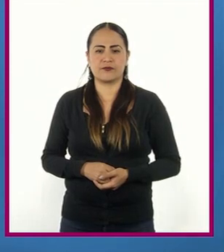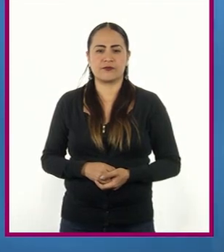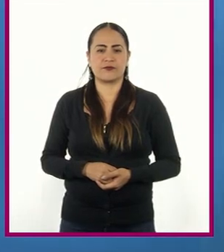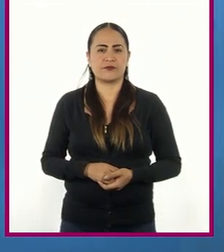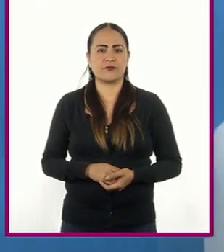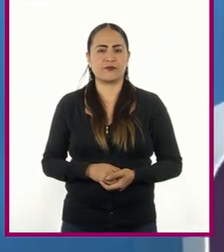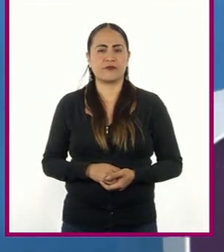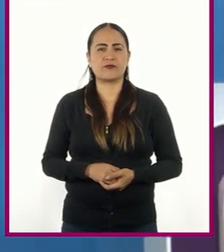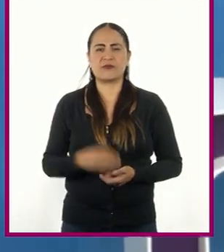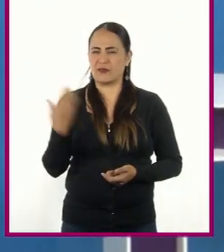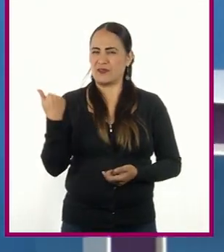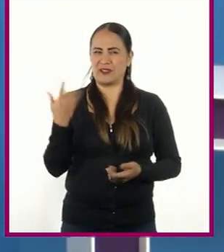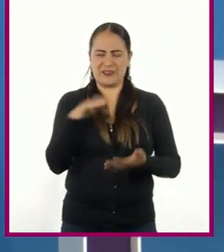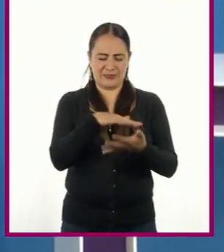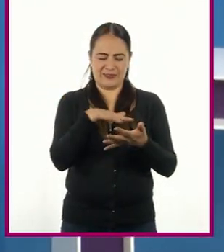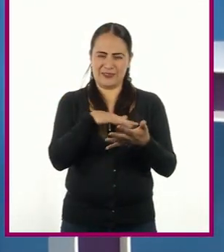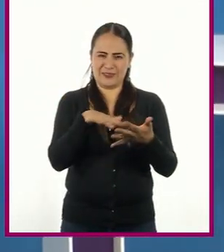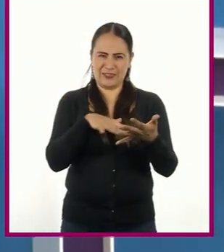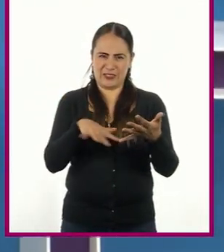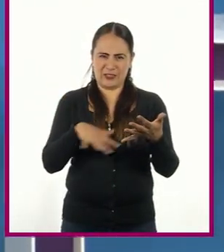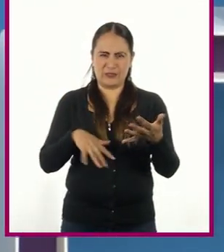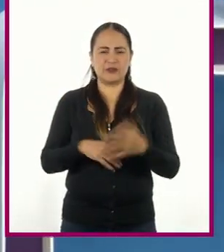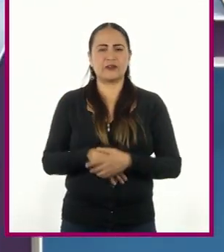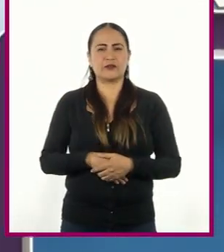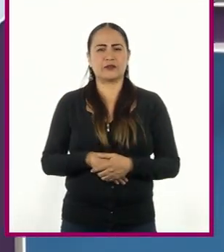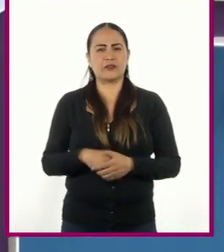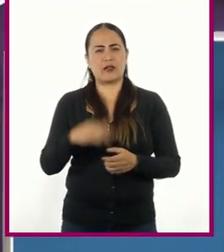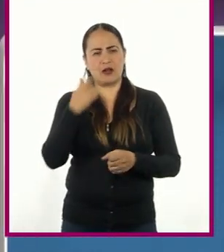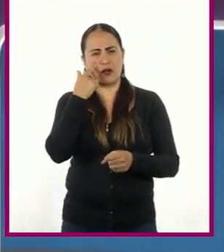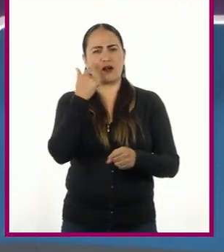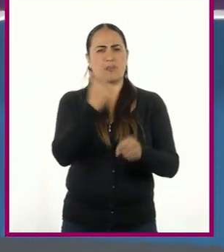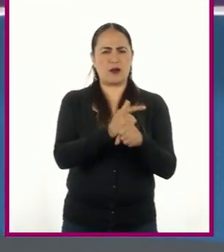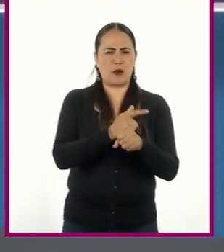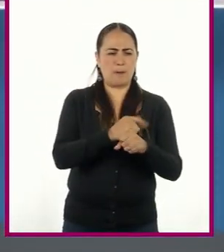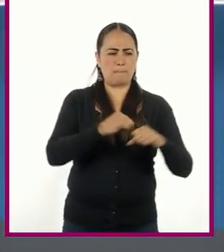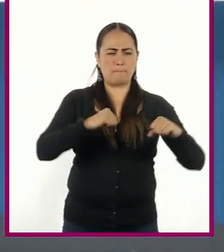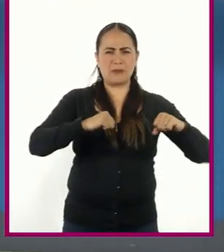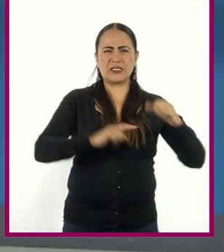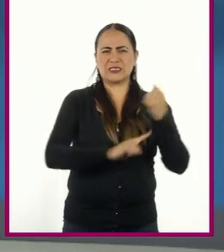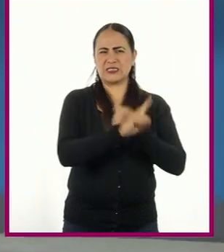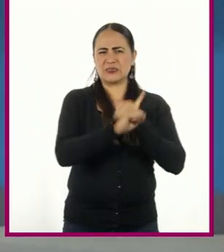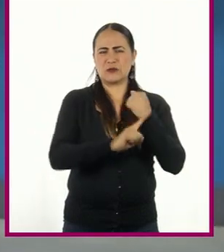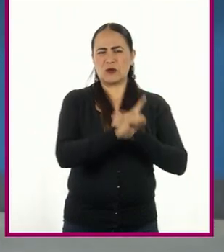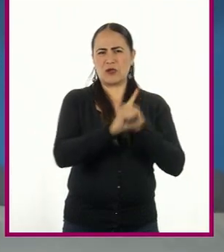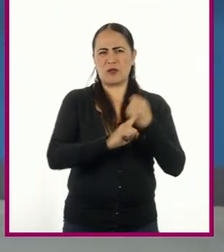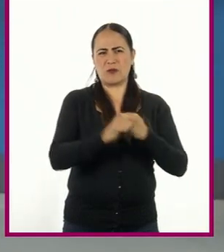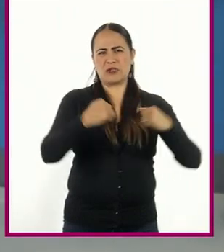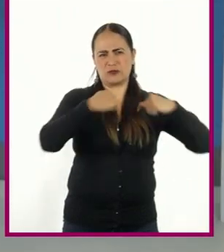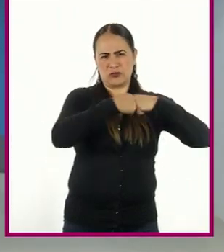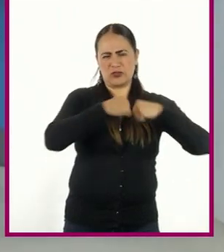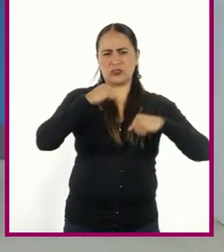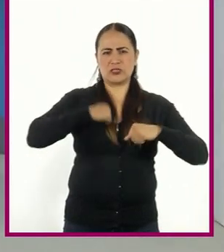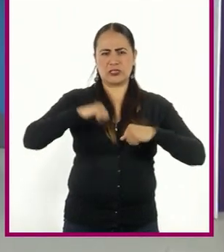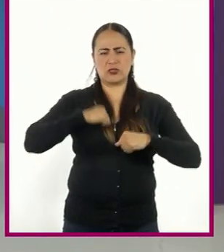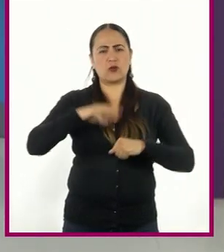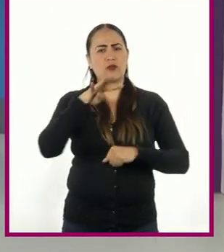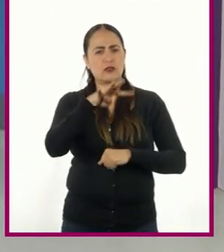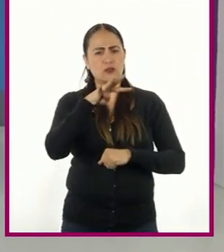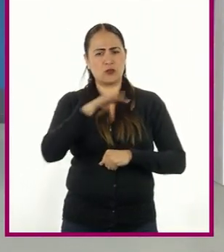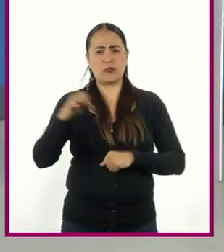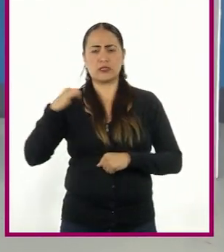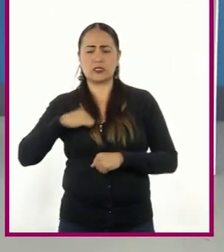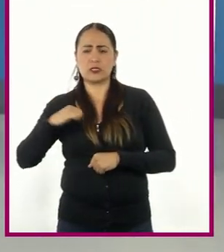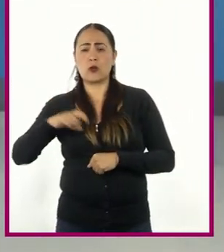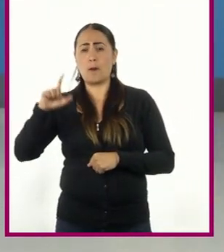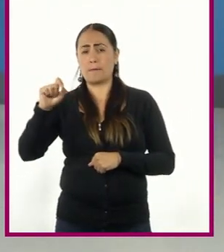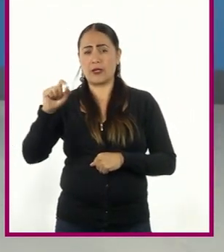Con base en la lectura, podemos hacer una distinción entre los problemas fronterizos del siglo XIX y XX y los actuales del siglo